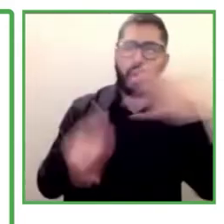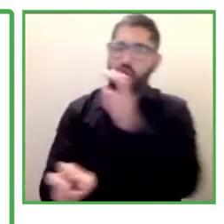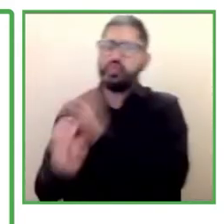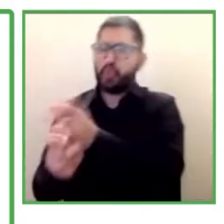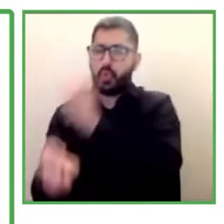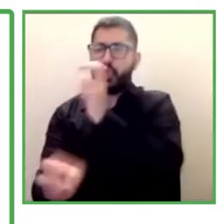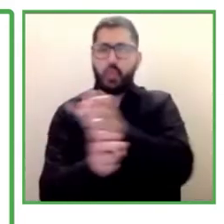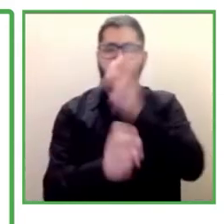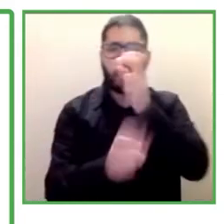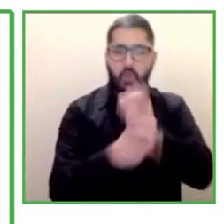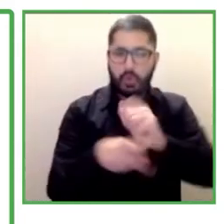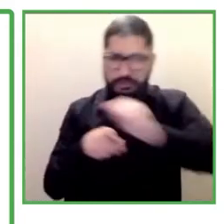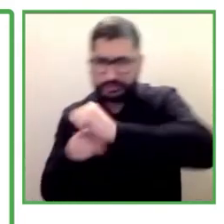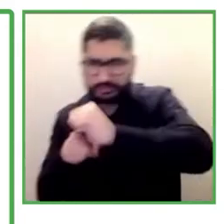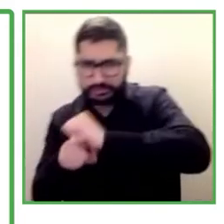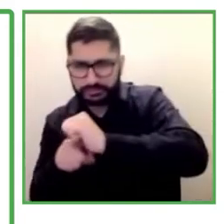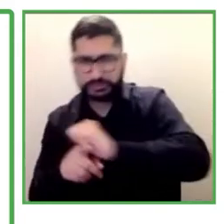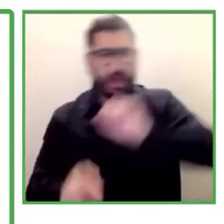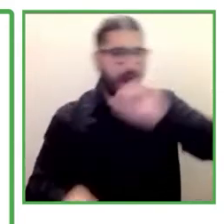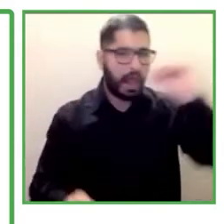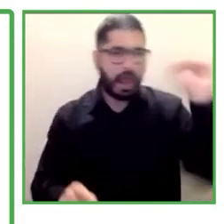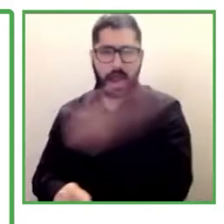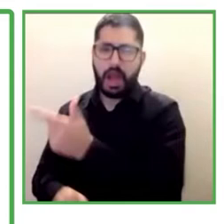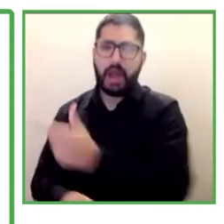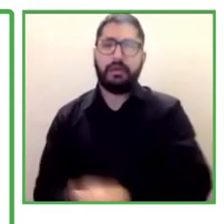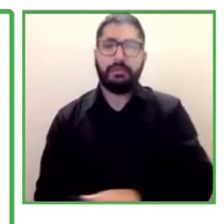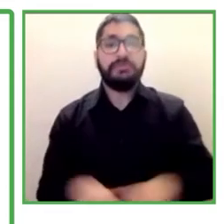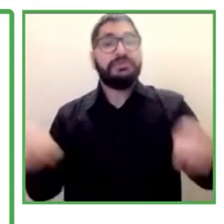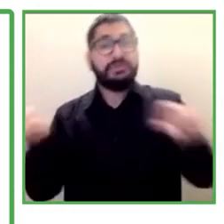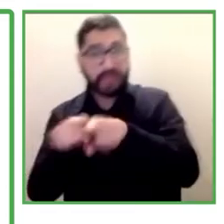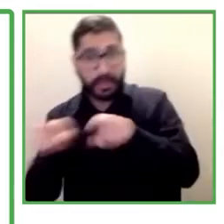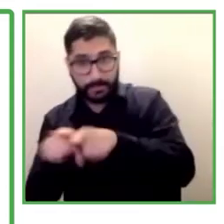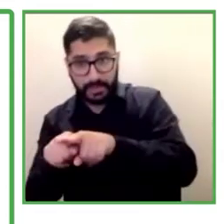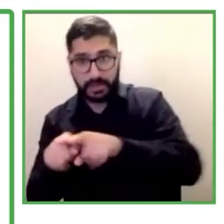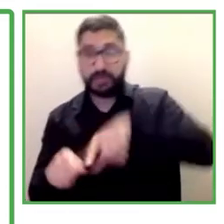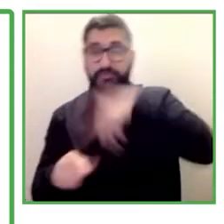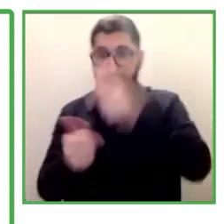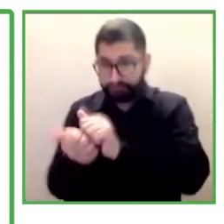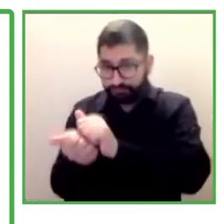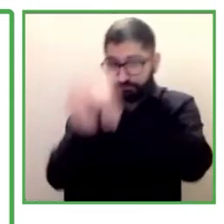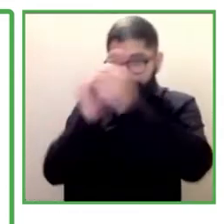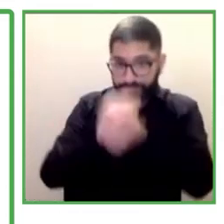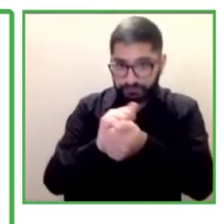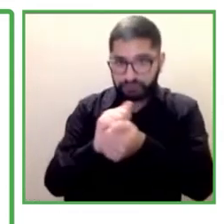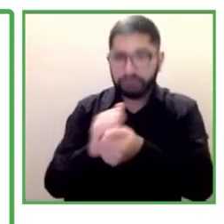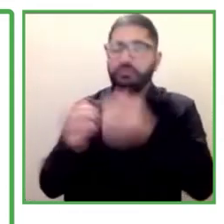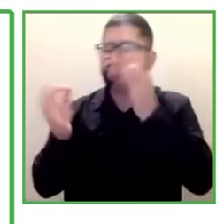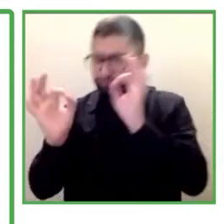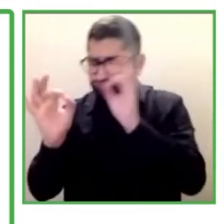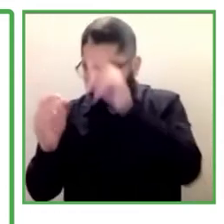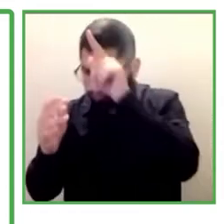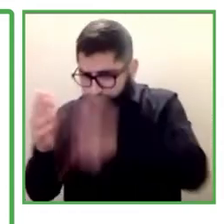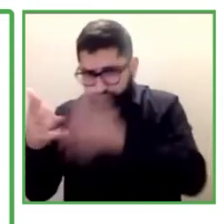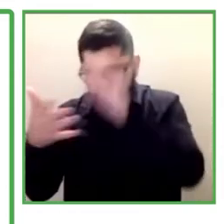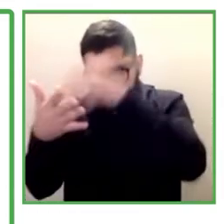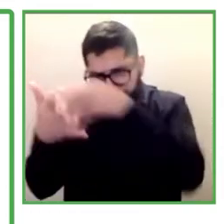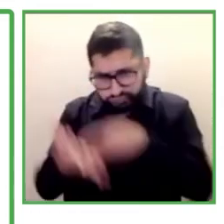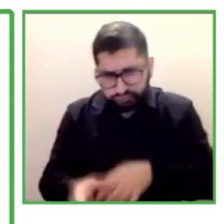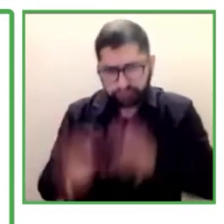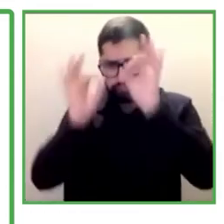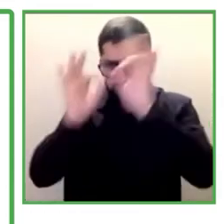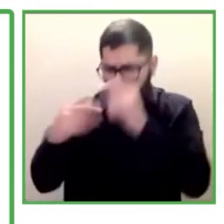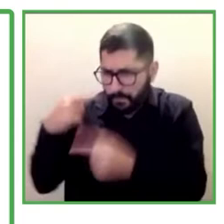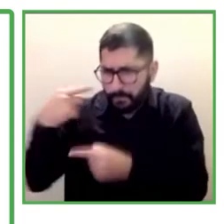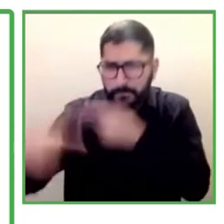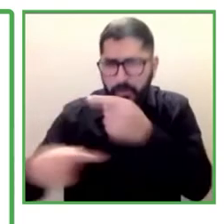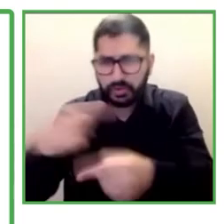se adaptan y se validan otros materiales que son necesarios durante todo el proceso y se ofrecen en lectura fácil, como por ejemplo